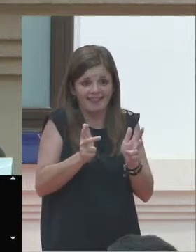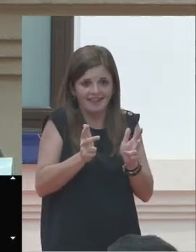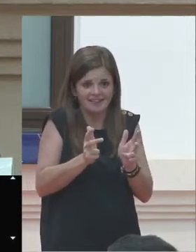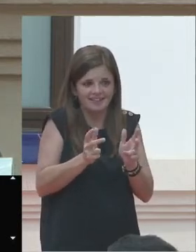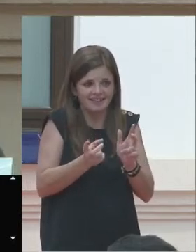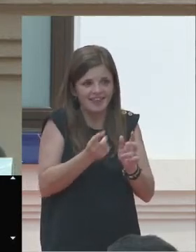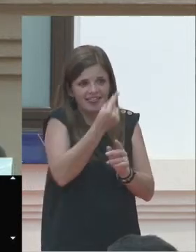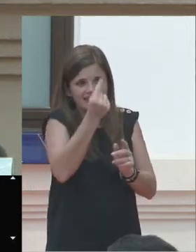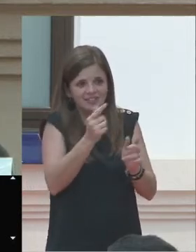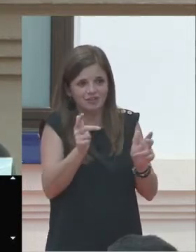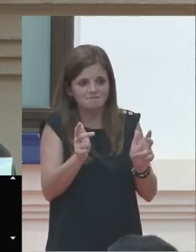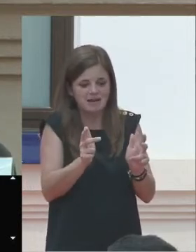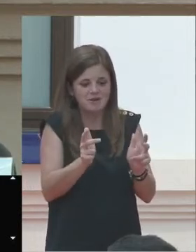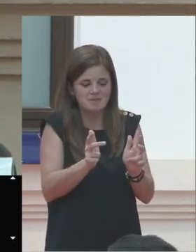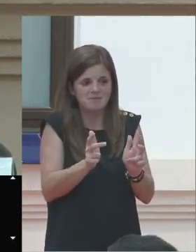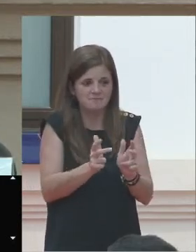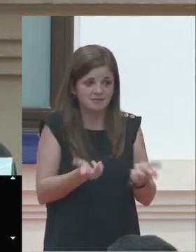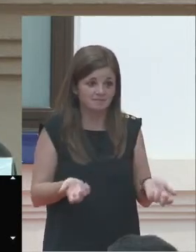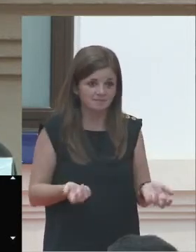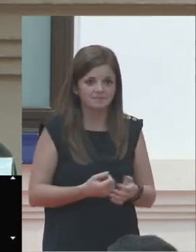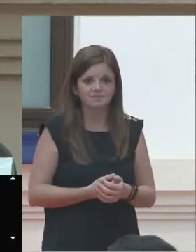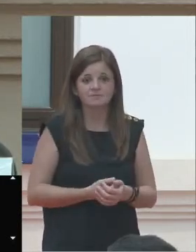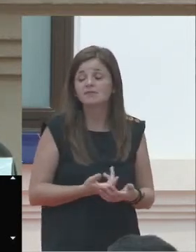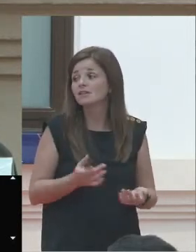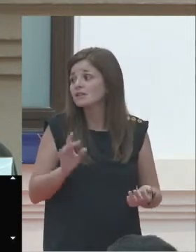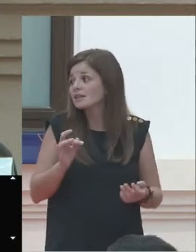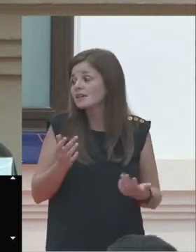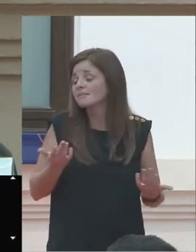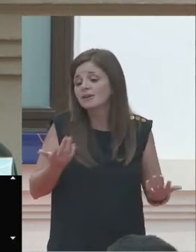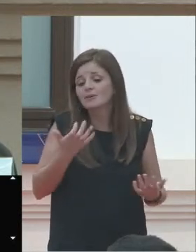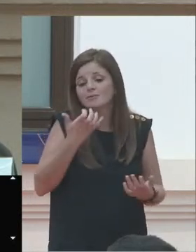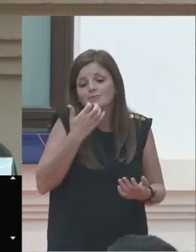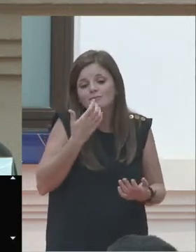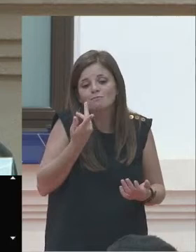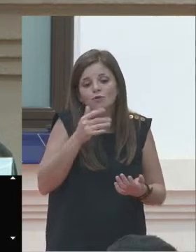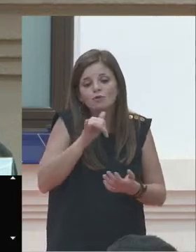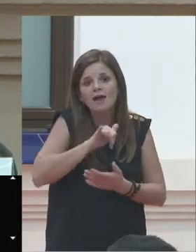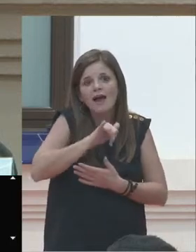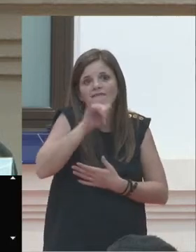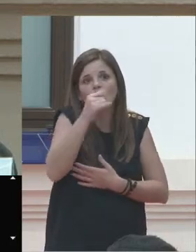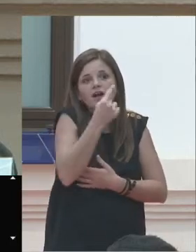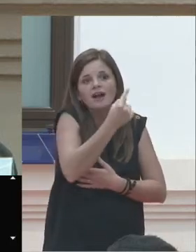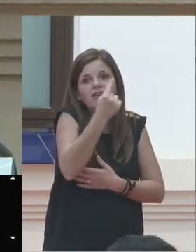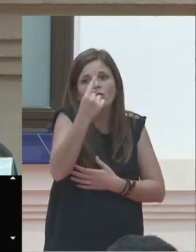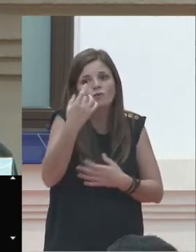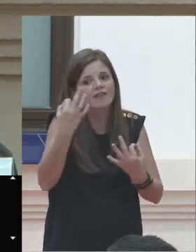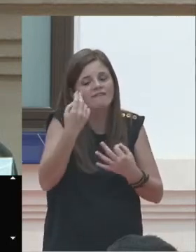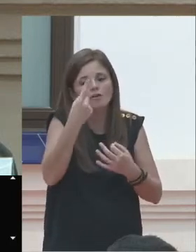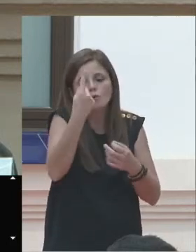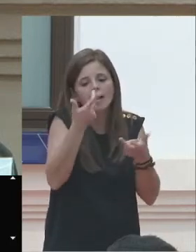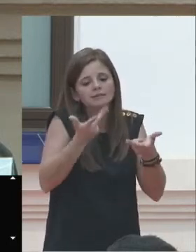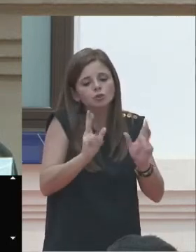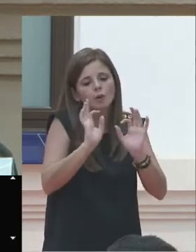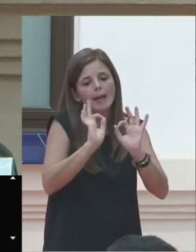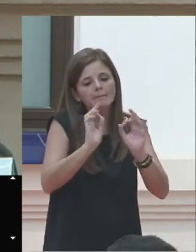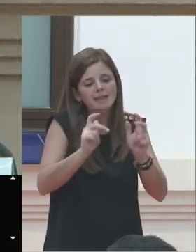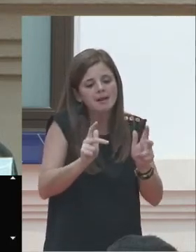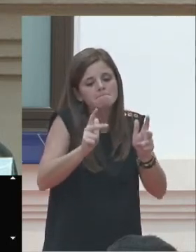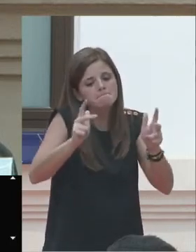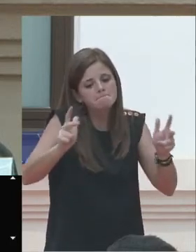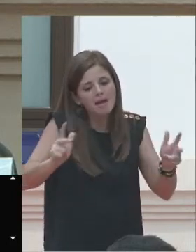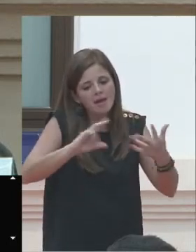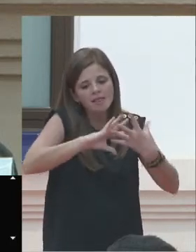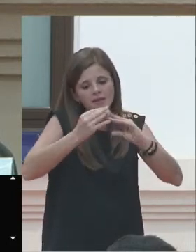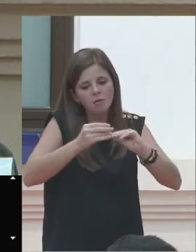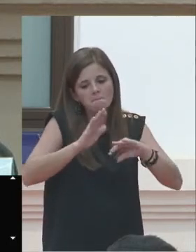Lo ideal sería eso, que por lo menos en cada avión hubiera un asiento más ancho para estas